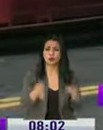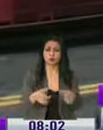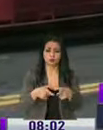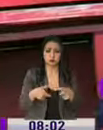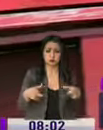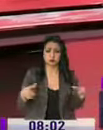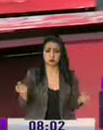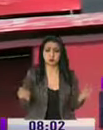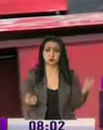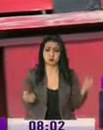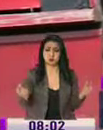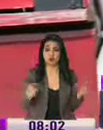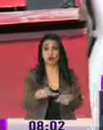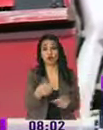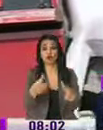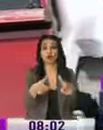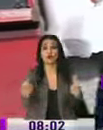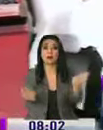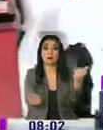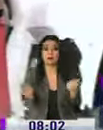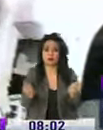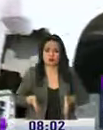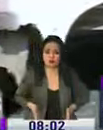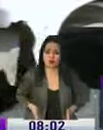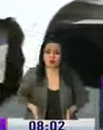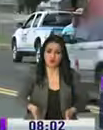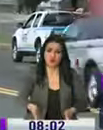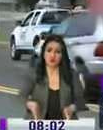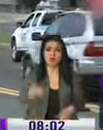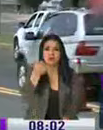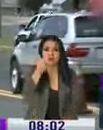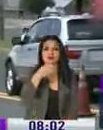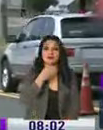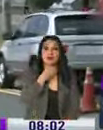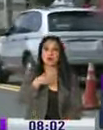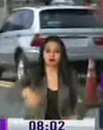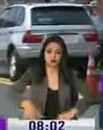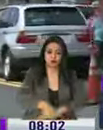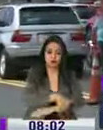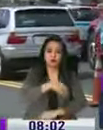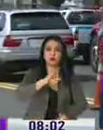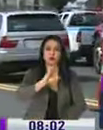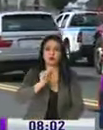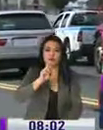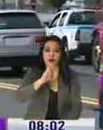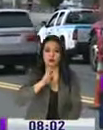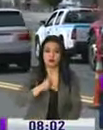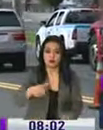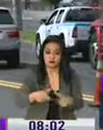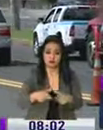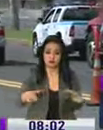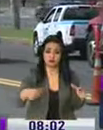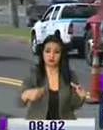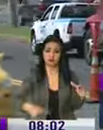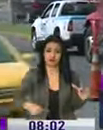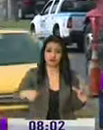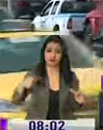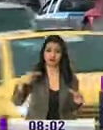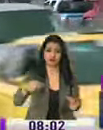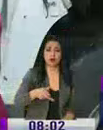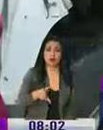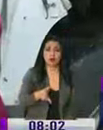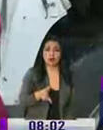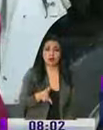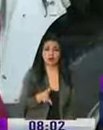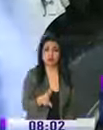tránsito en la avenida 10 de agosto y Ramón Borja. El hecho se habría dado cuando un vehículo de hormigonera, al parecer,